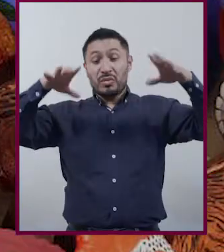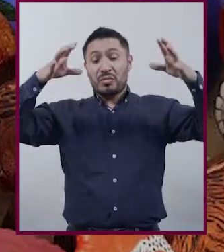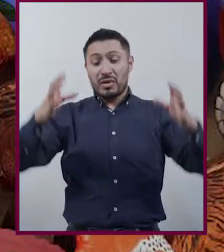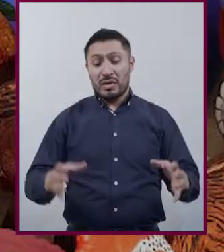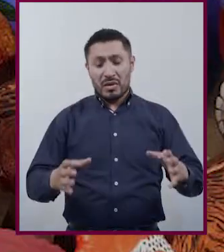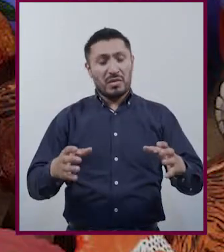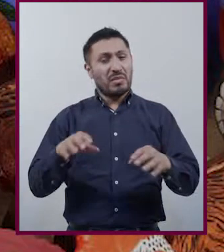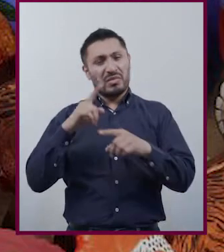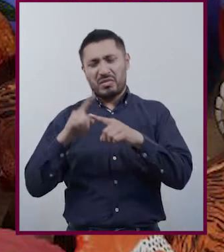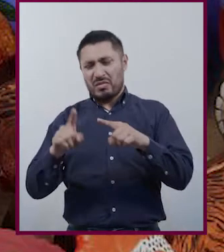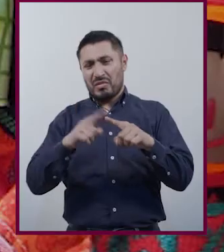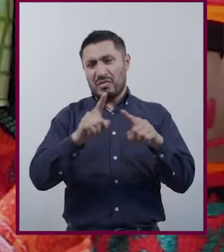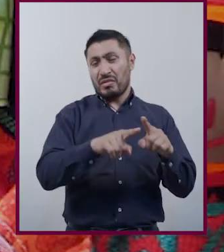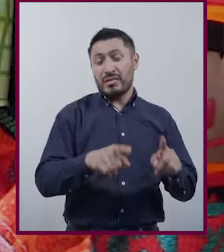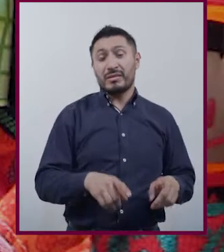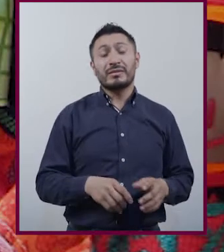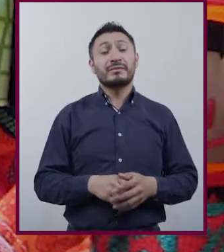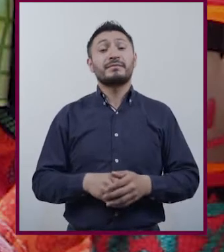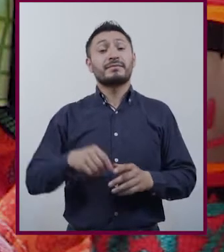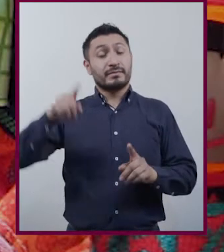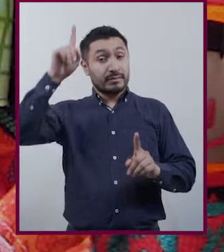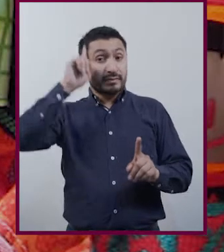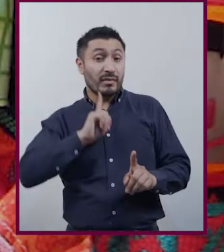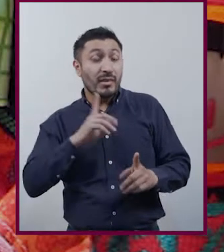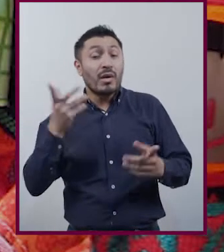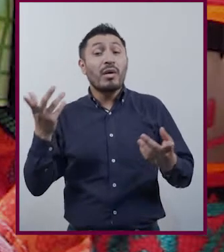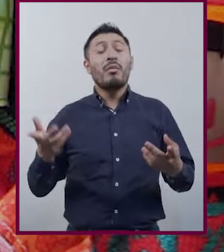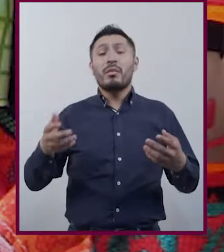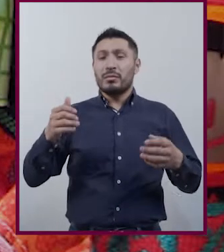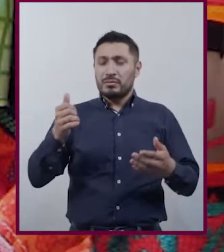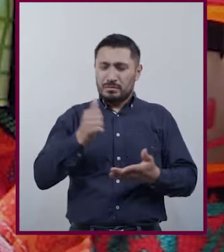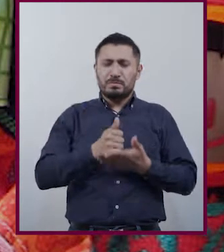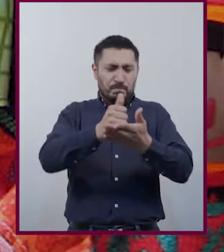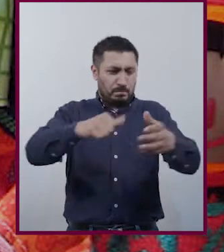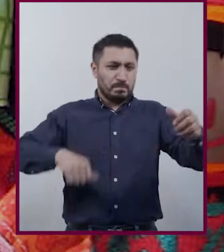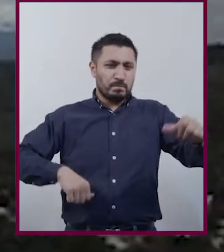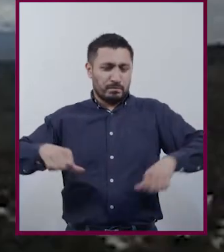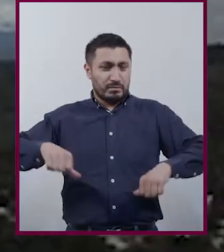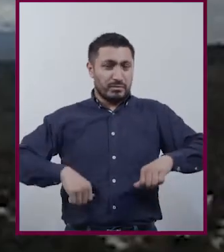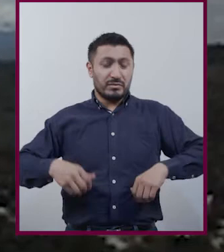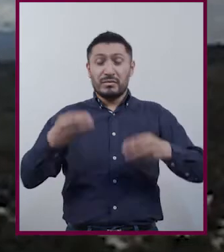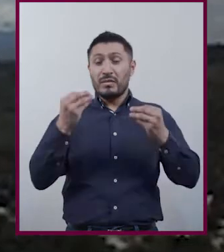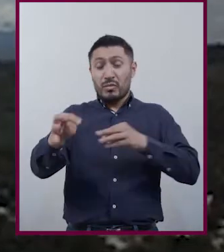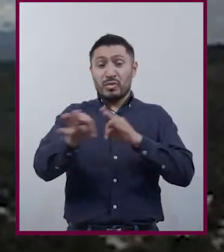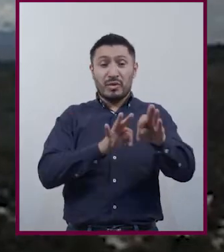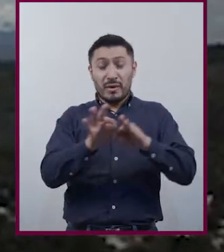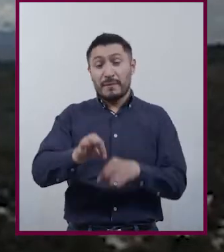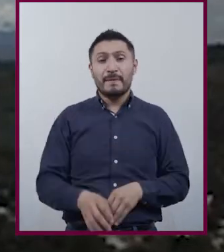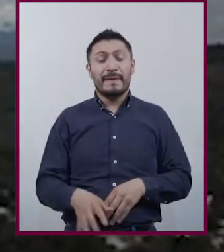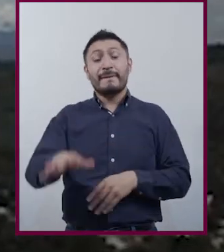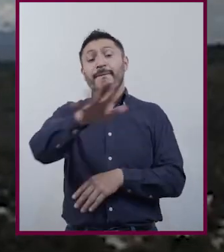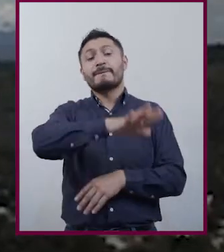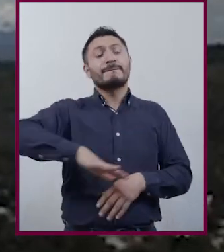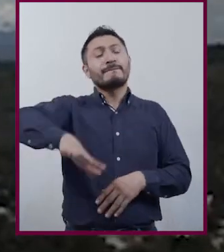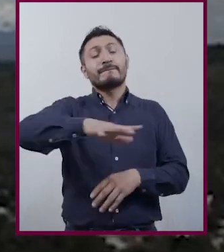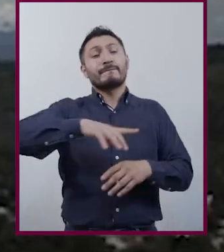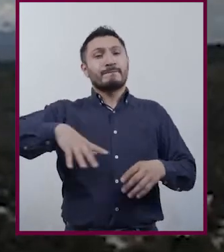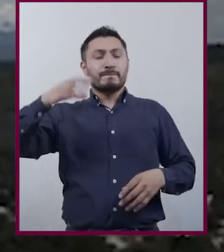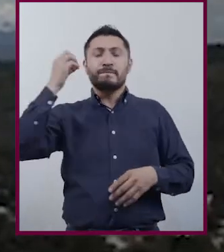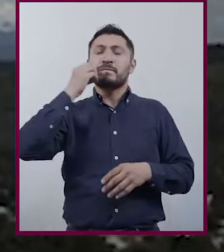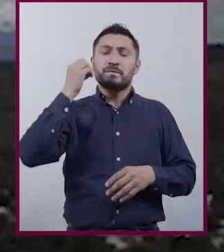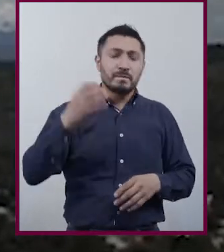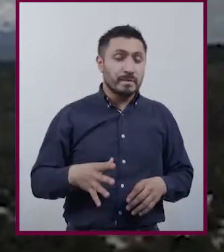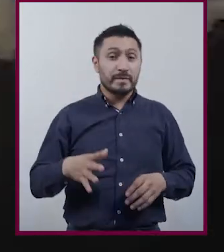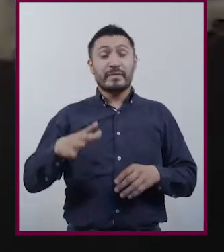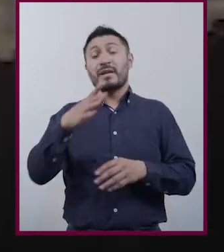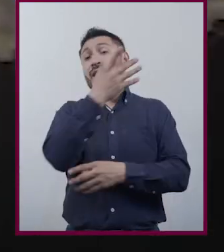objetos de fibras duras. La mujer participa activamente en estos trabajos. La región es escarpada y el clima, fauna y